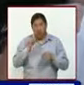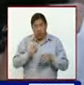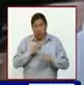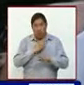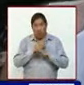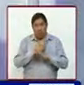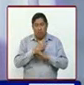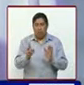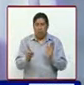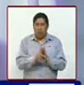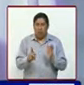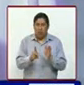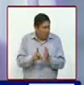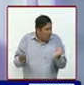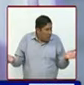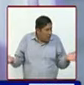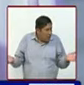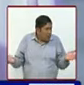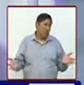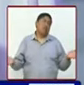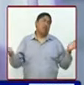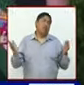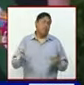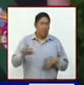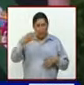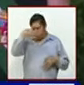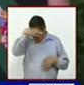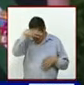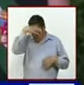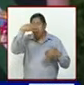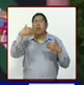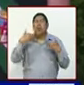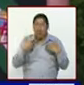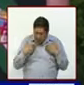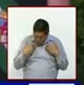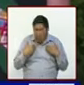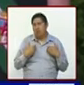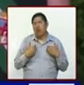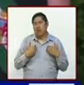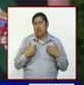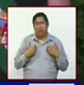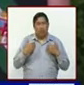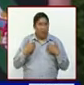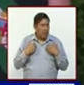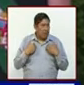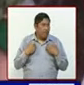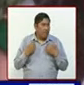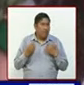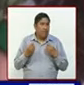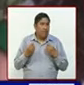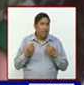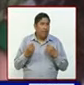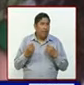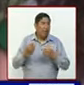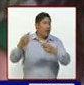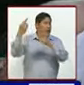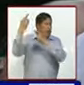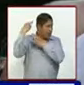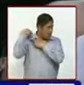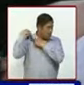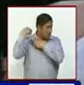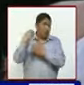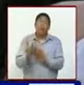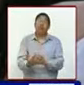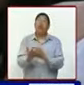prohibiendo al gobernador Luis Fernando Camacho. Él tiene su tiene la responsabilidad